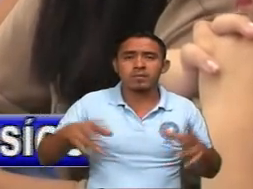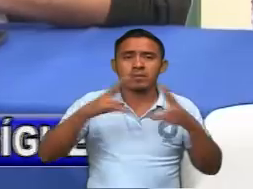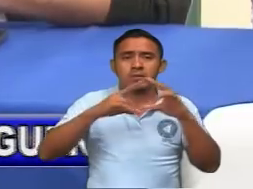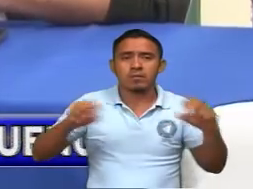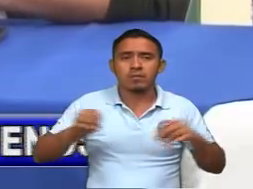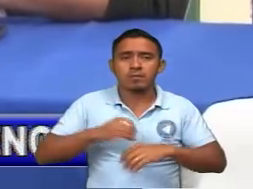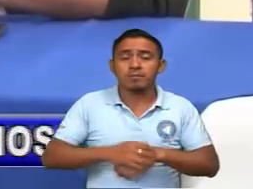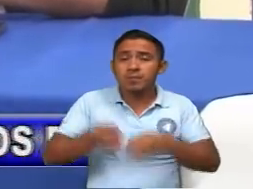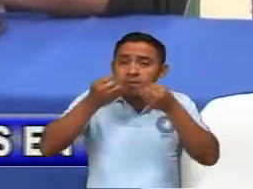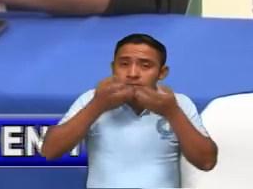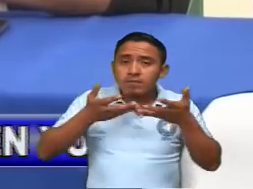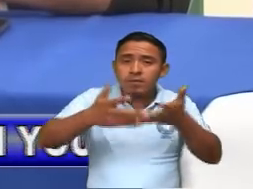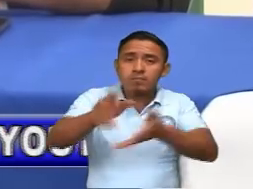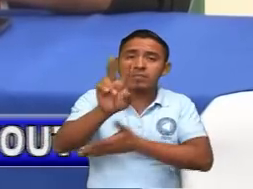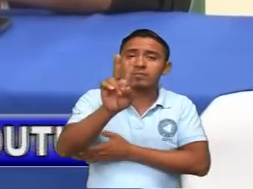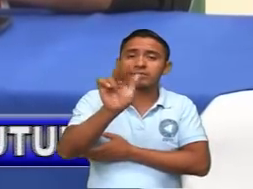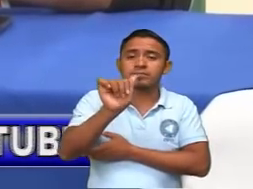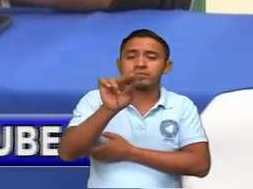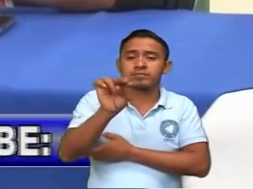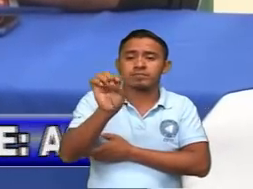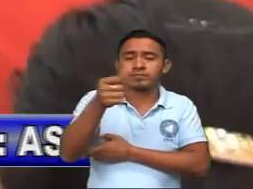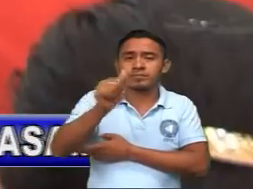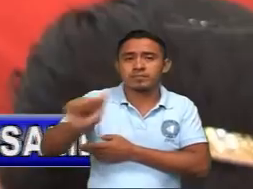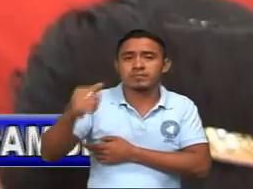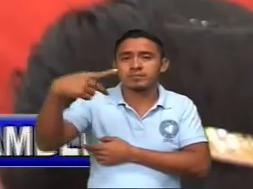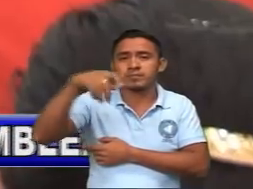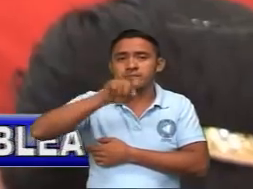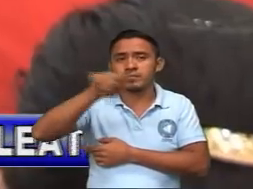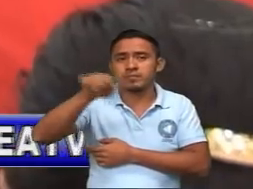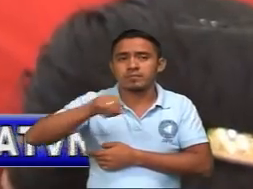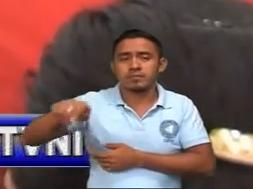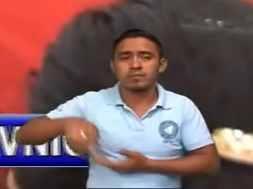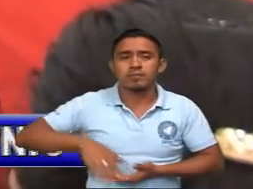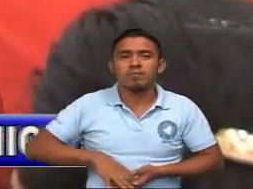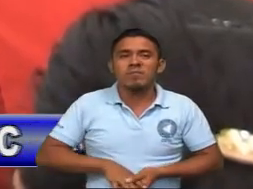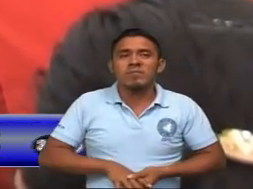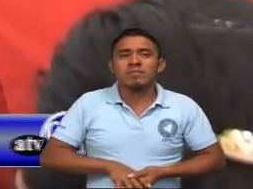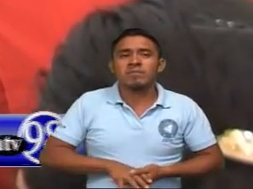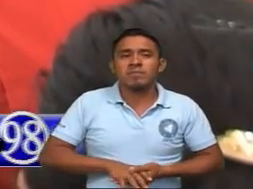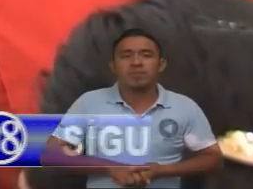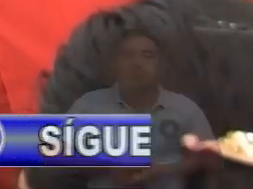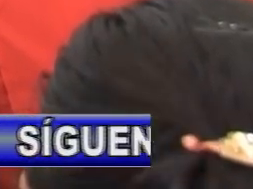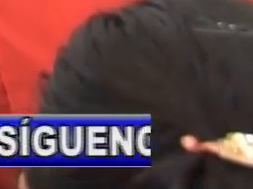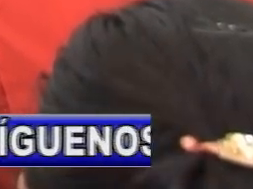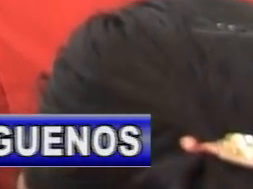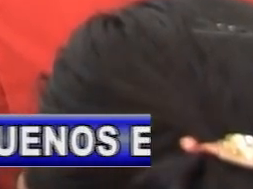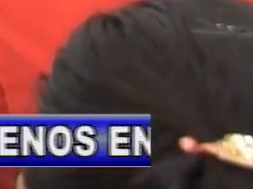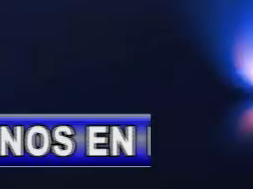nicaragüenses. Con imágenes de Ronald Ruiz para el canal parlamentario, les informó Vanessa Paz.